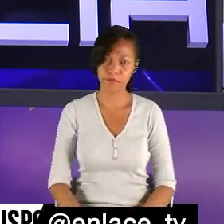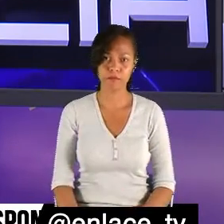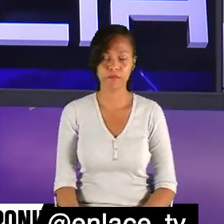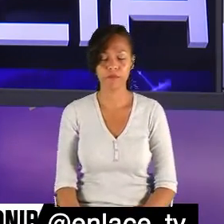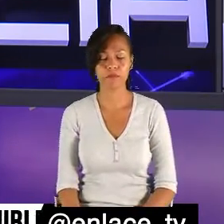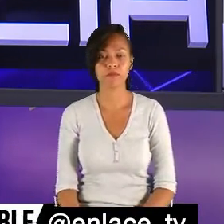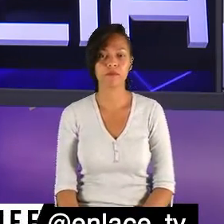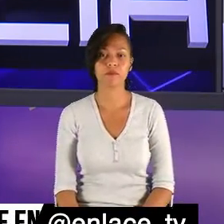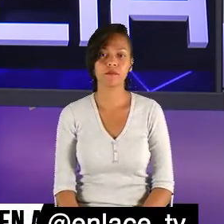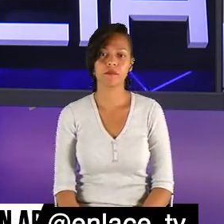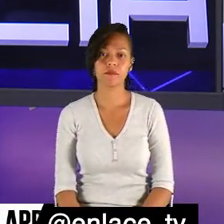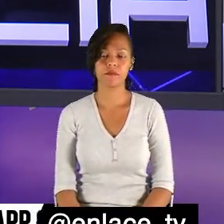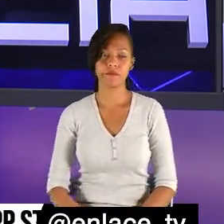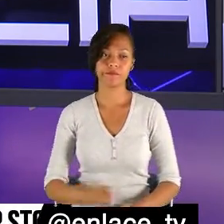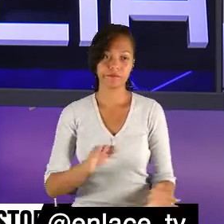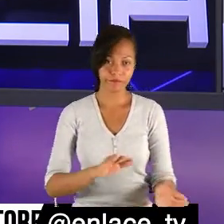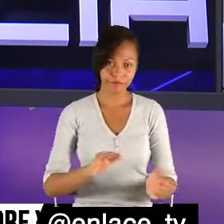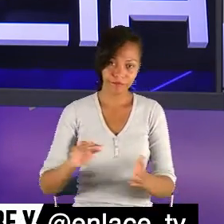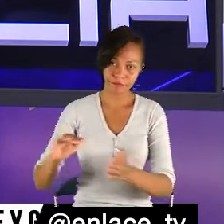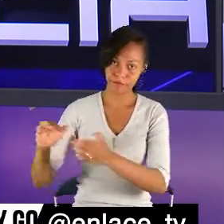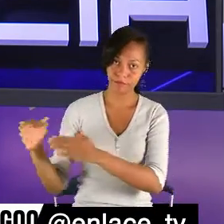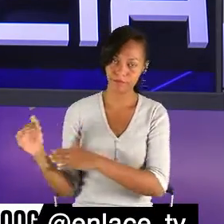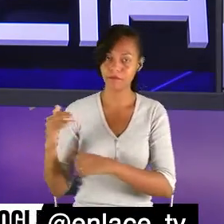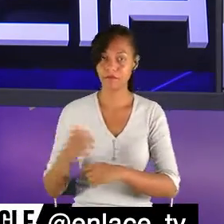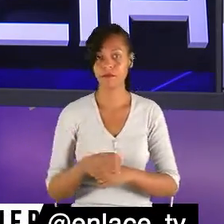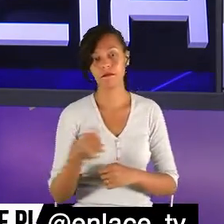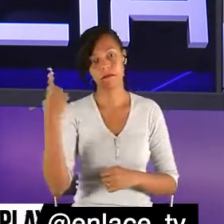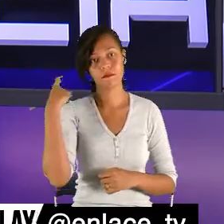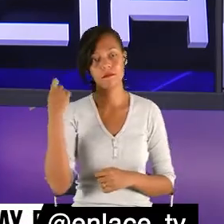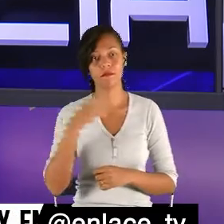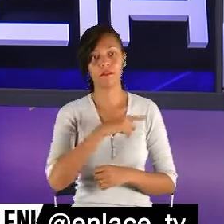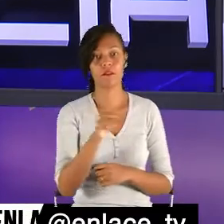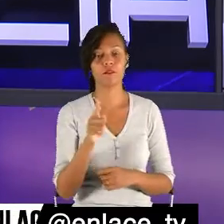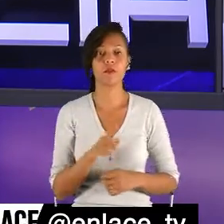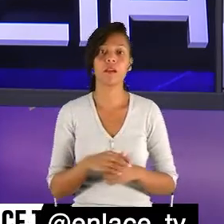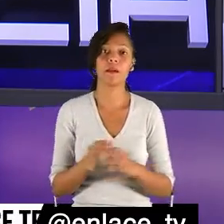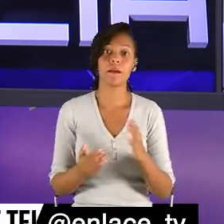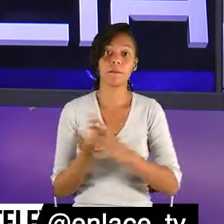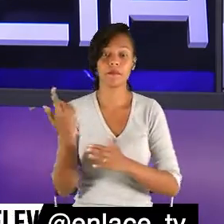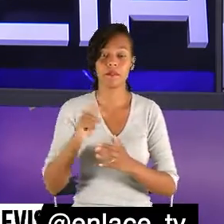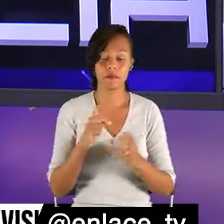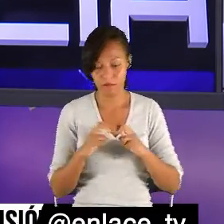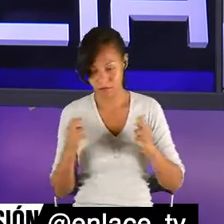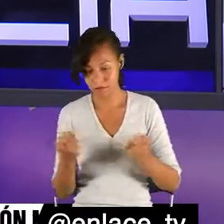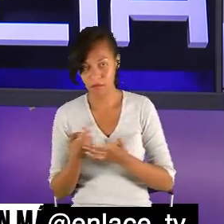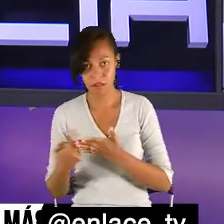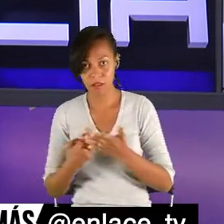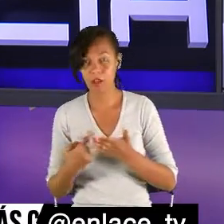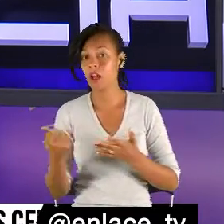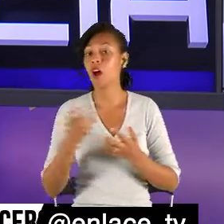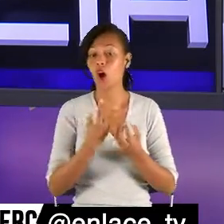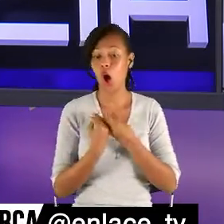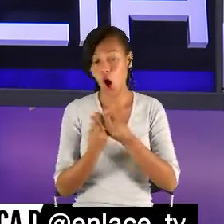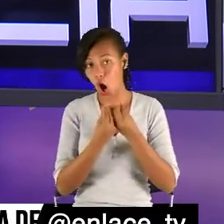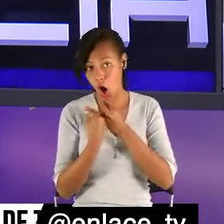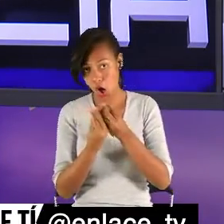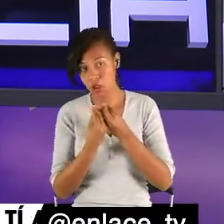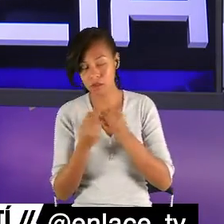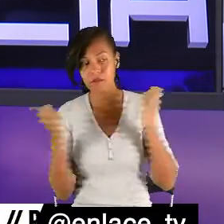las sesiones ordinarias ayer se concluyeron en la corporación edilicia las extraordinarias los 17 concejales estuvieron